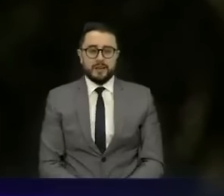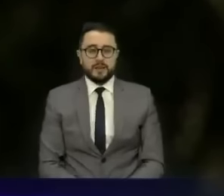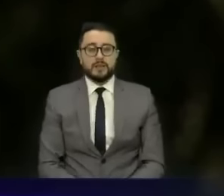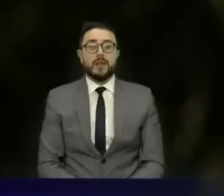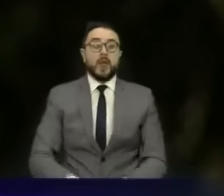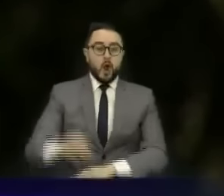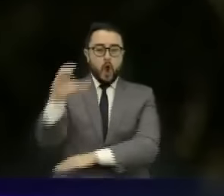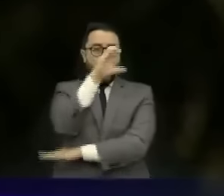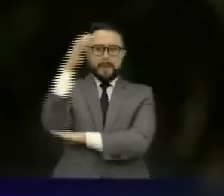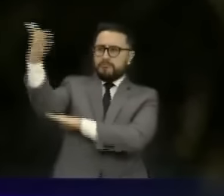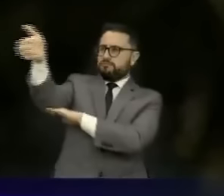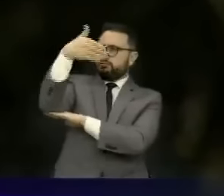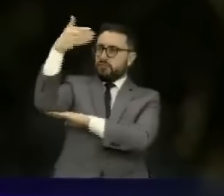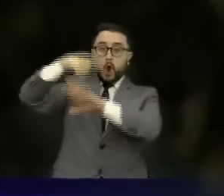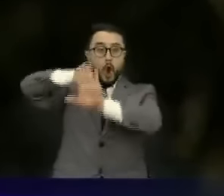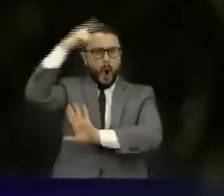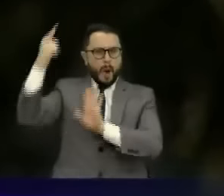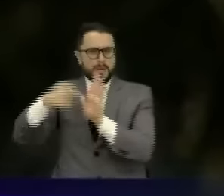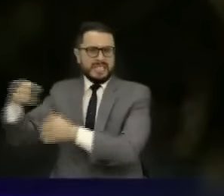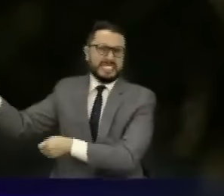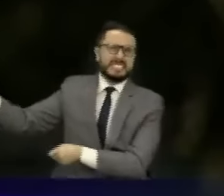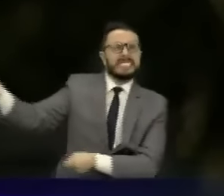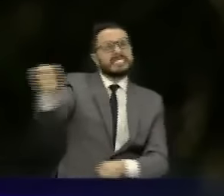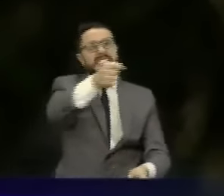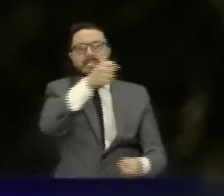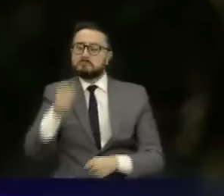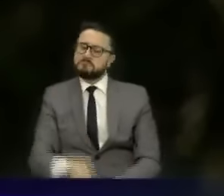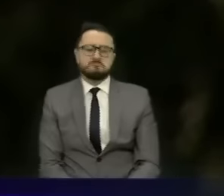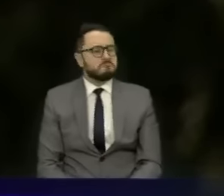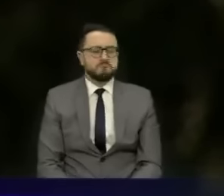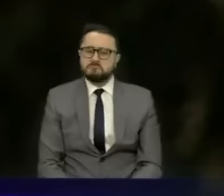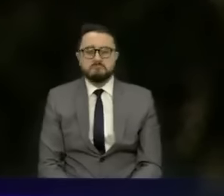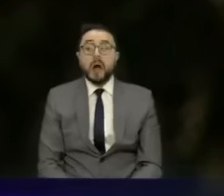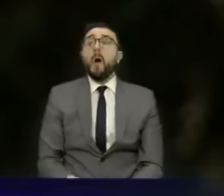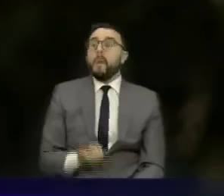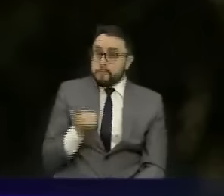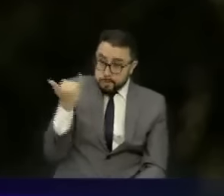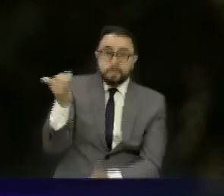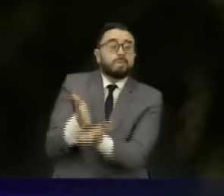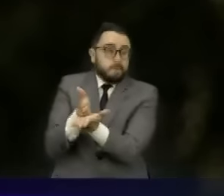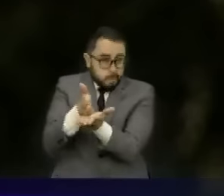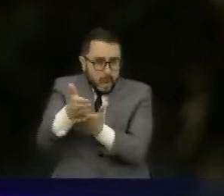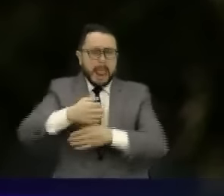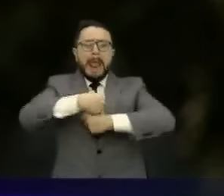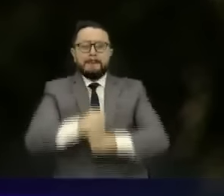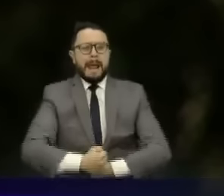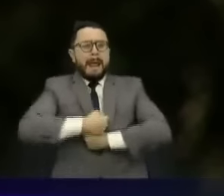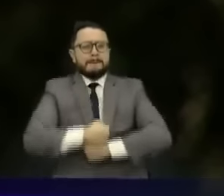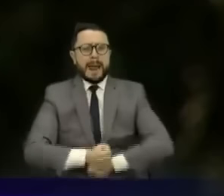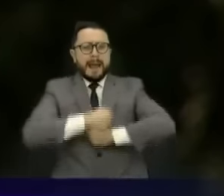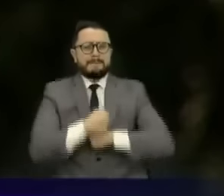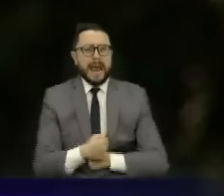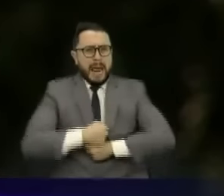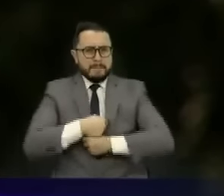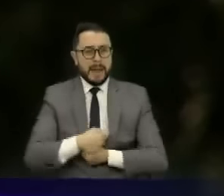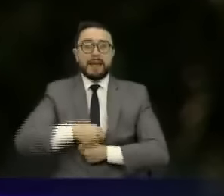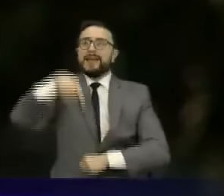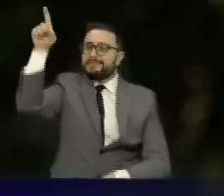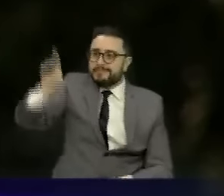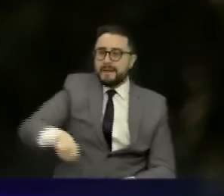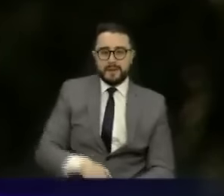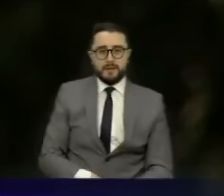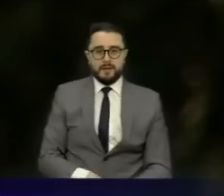completa. Aún los caballos tienen que galopar. Aún no se pueden guardar